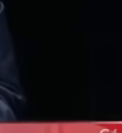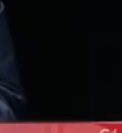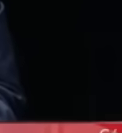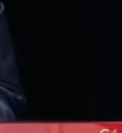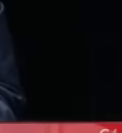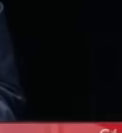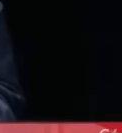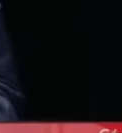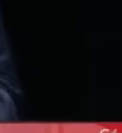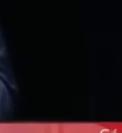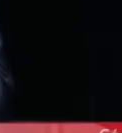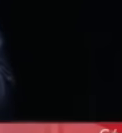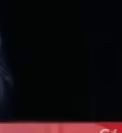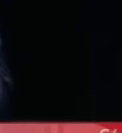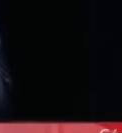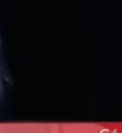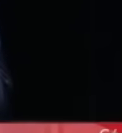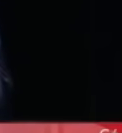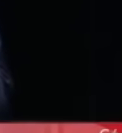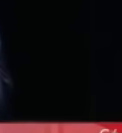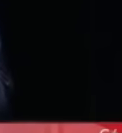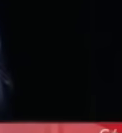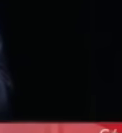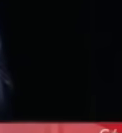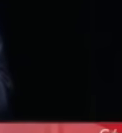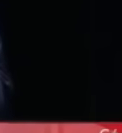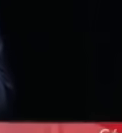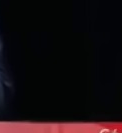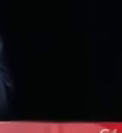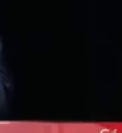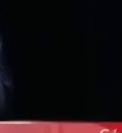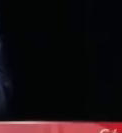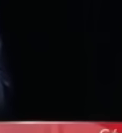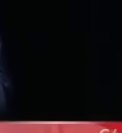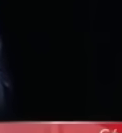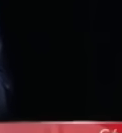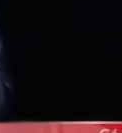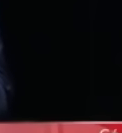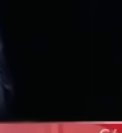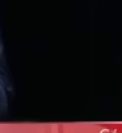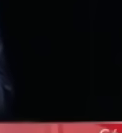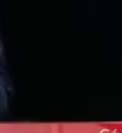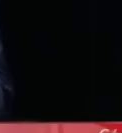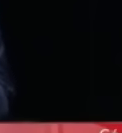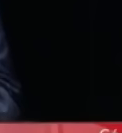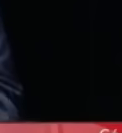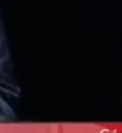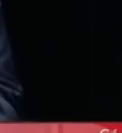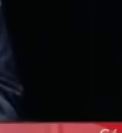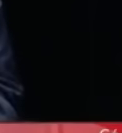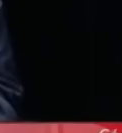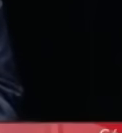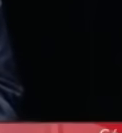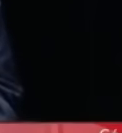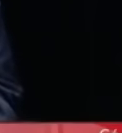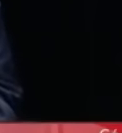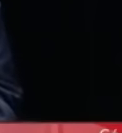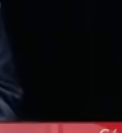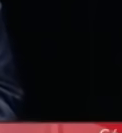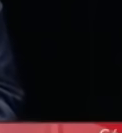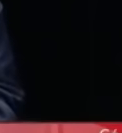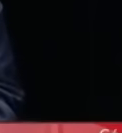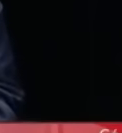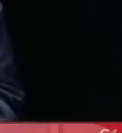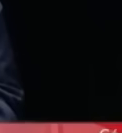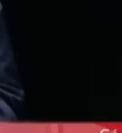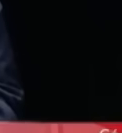esta sesión constitutiva. Se cita para la sesión del